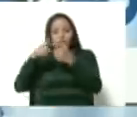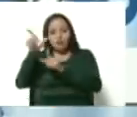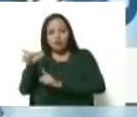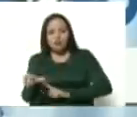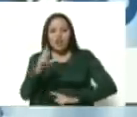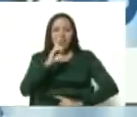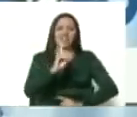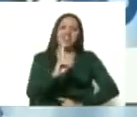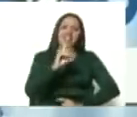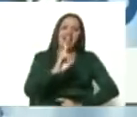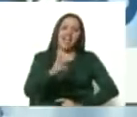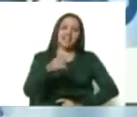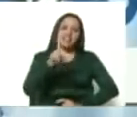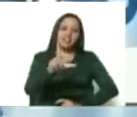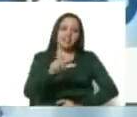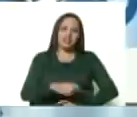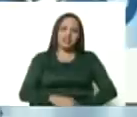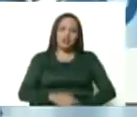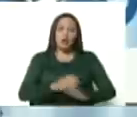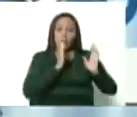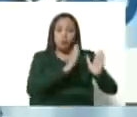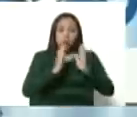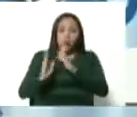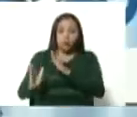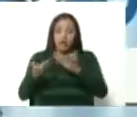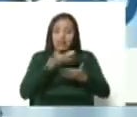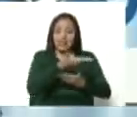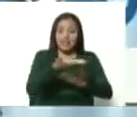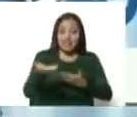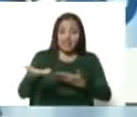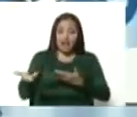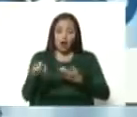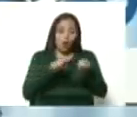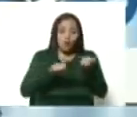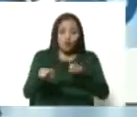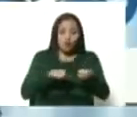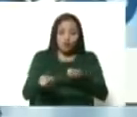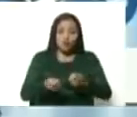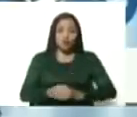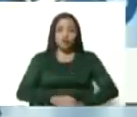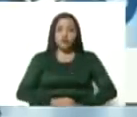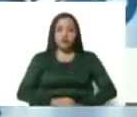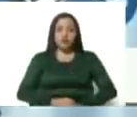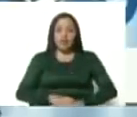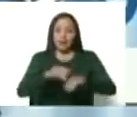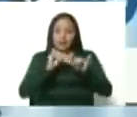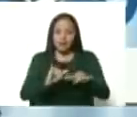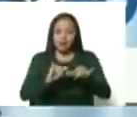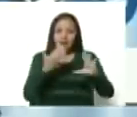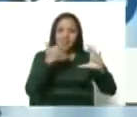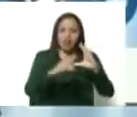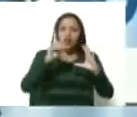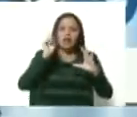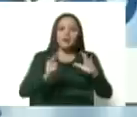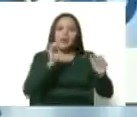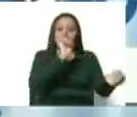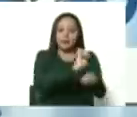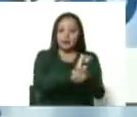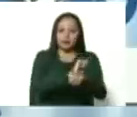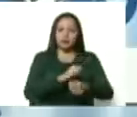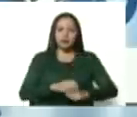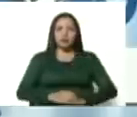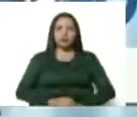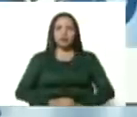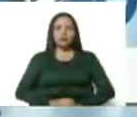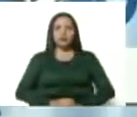DHL, por lo que se organizó una entrega controlada, tras lo cual este mensajero fue detenido.